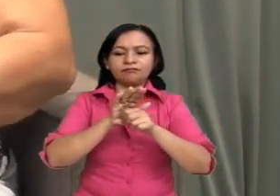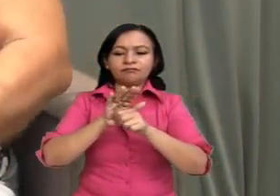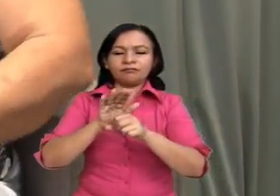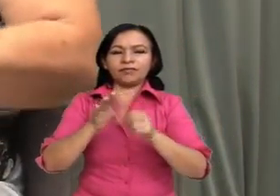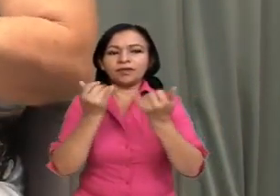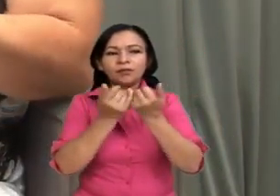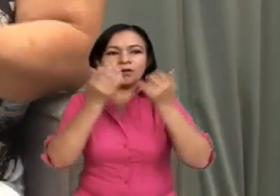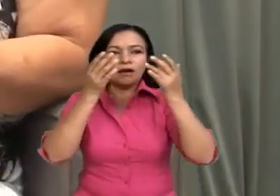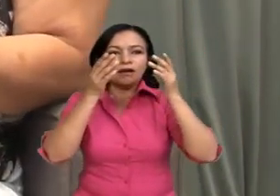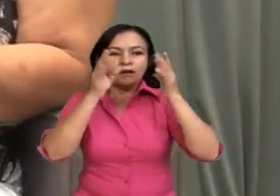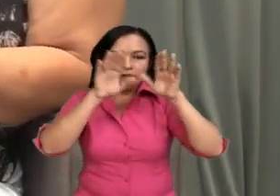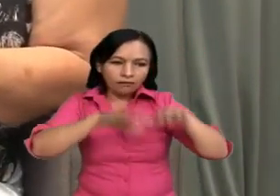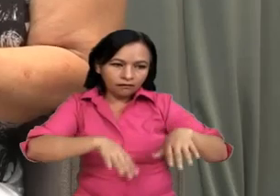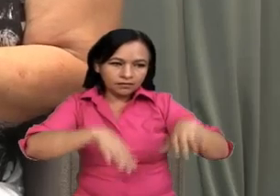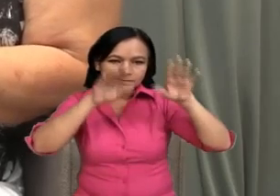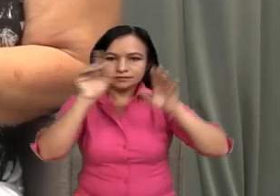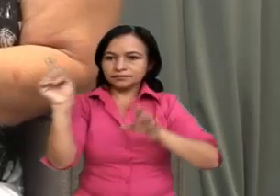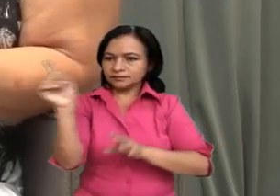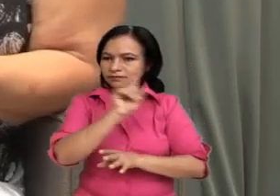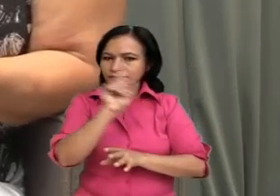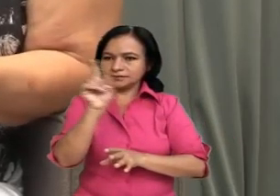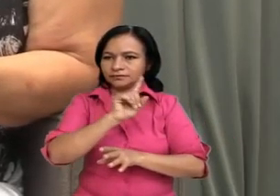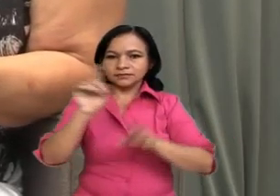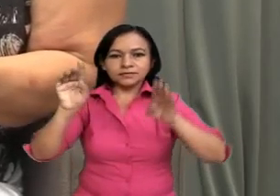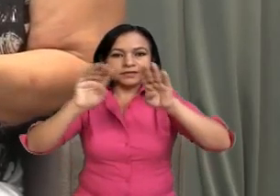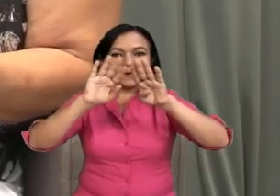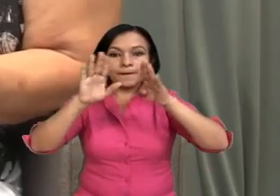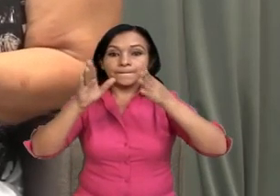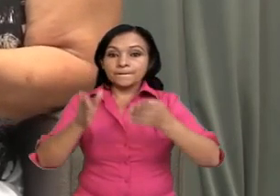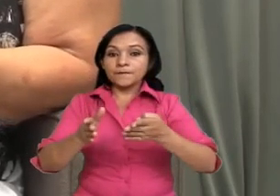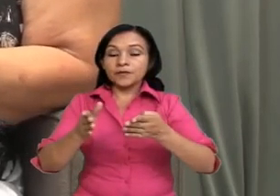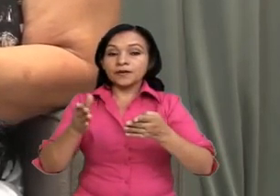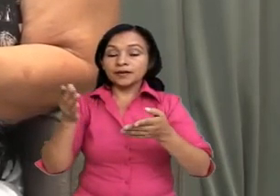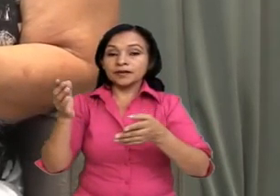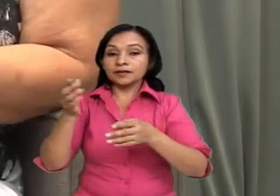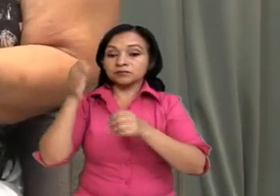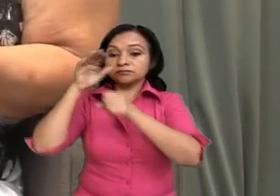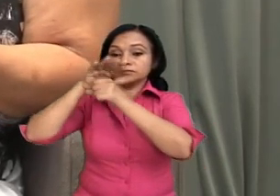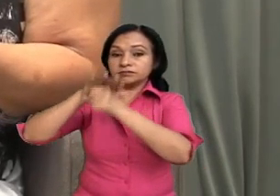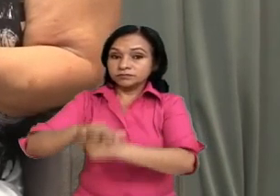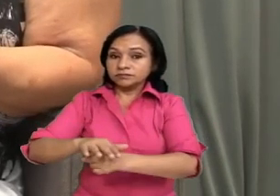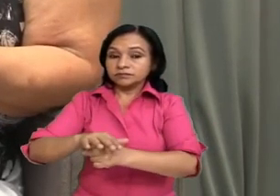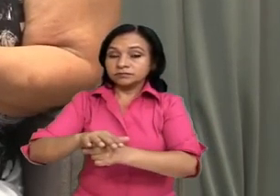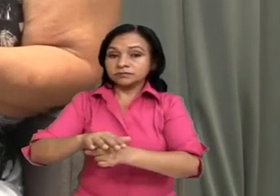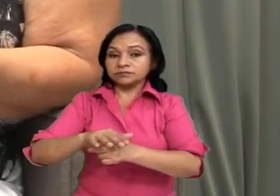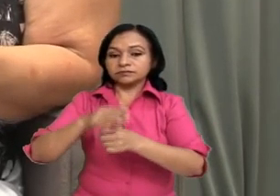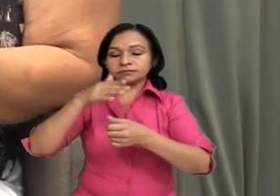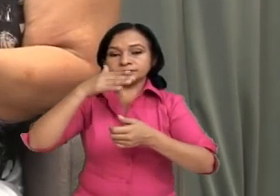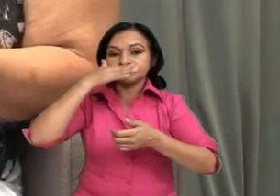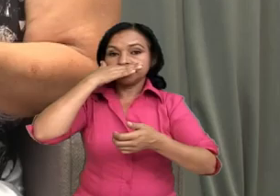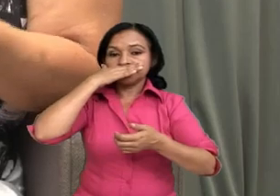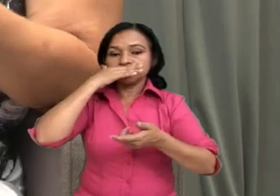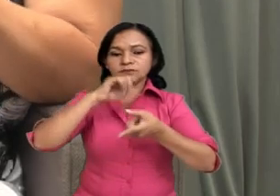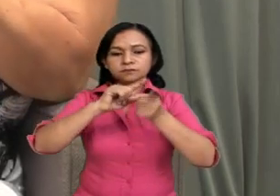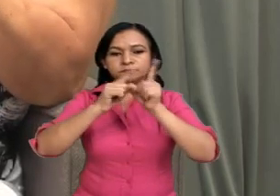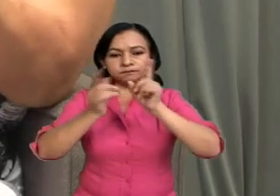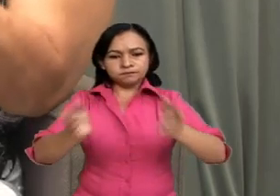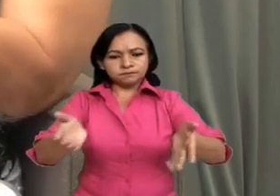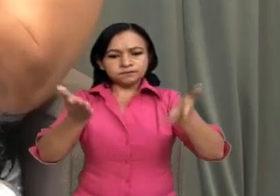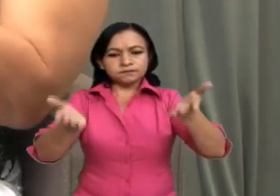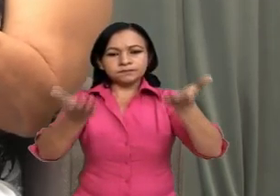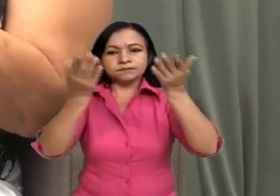rendirte a pleitesía. No. La mujer es maltratada en ese sentido. Pero la revolución la levantó. Y yo digo, esa es